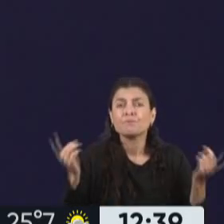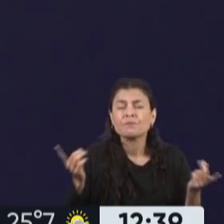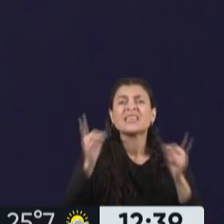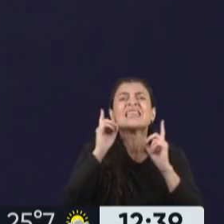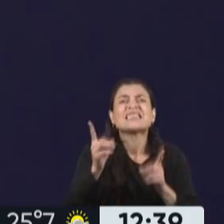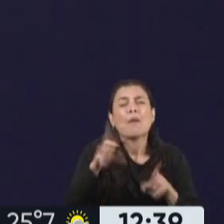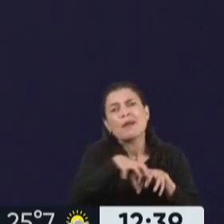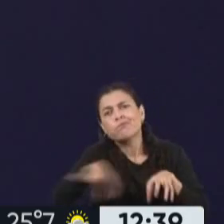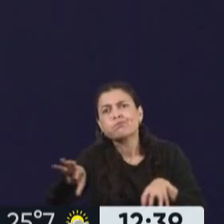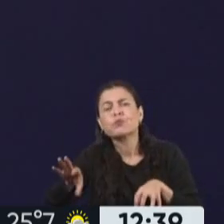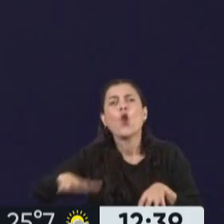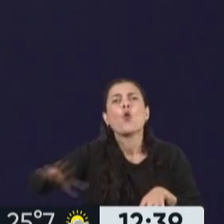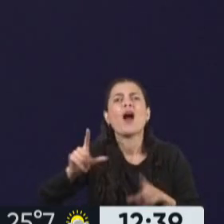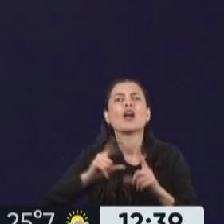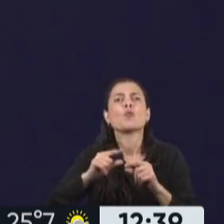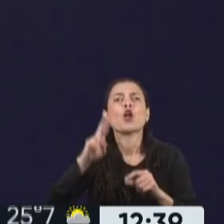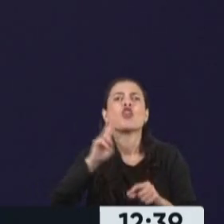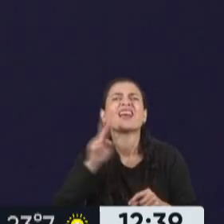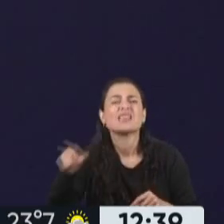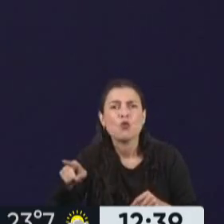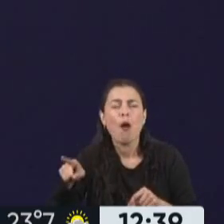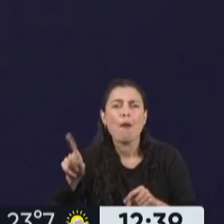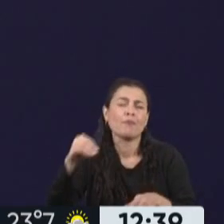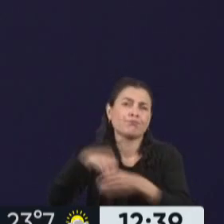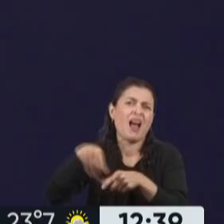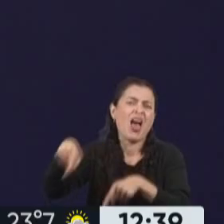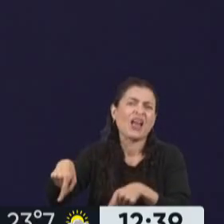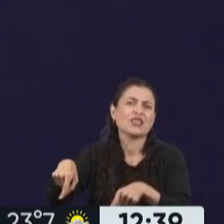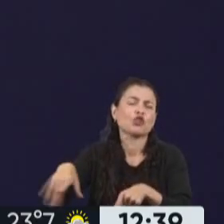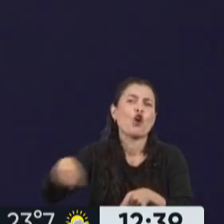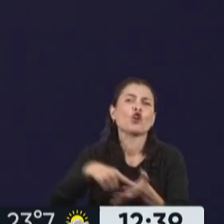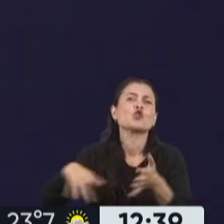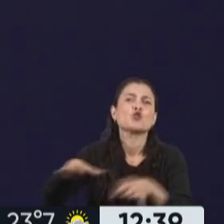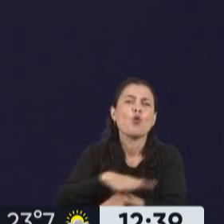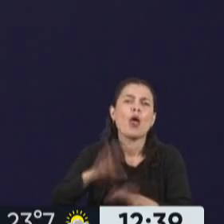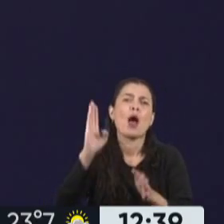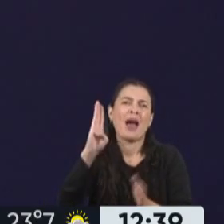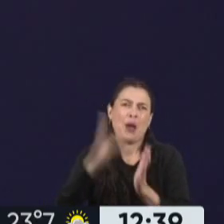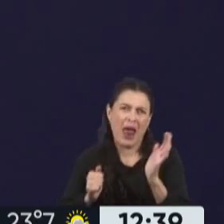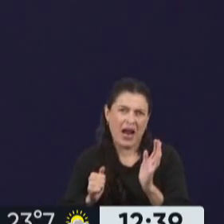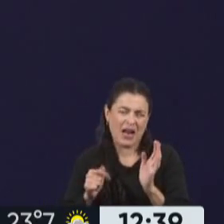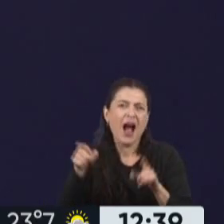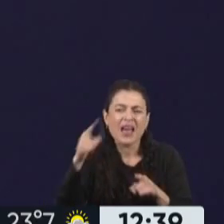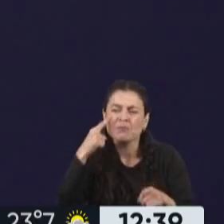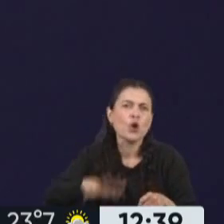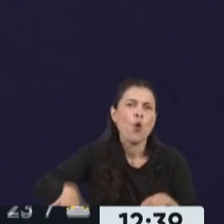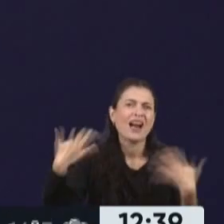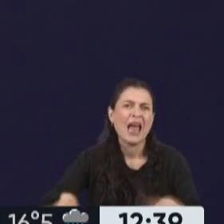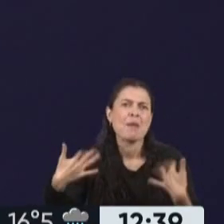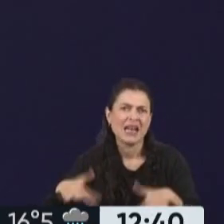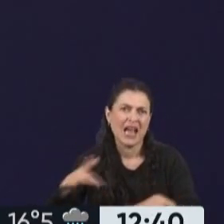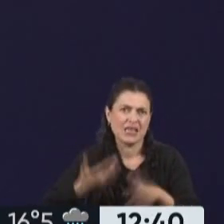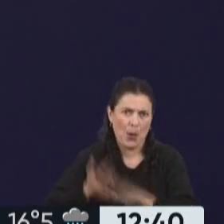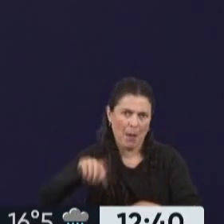Distrito 19, que es el que corresponde, por supuesto, a la zona de Bahía Blanca, con el fin